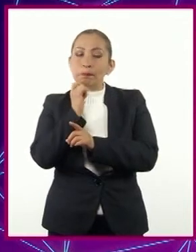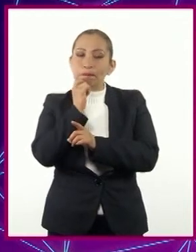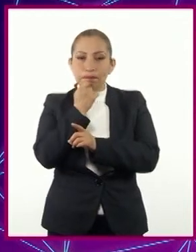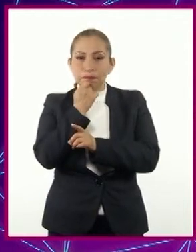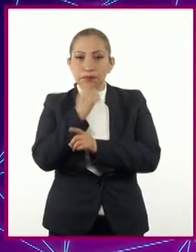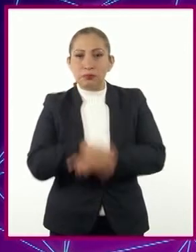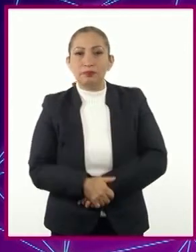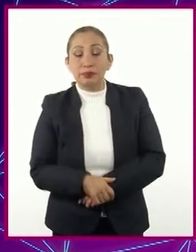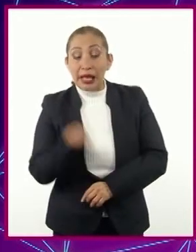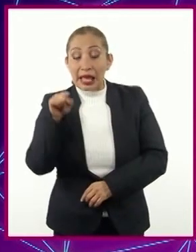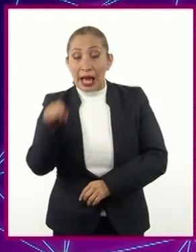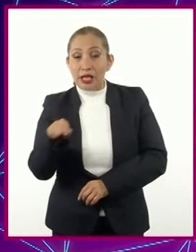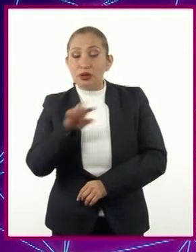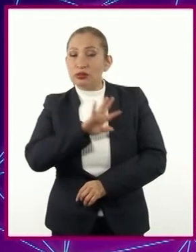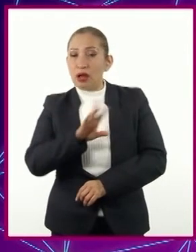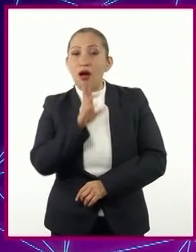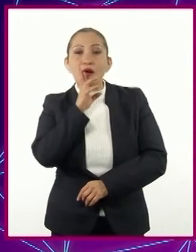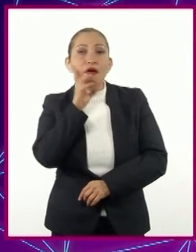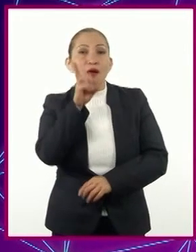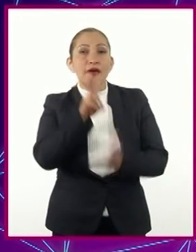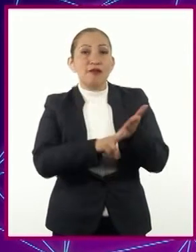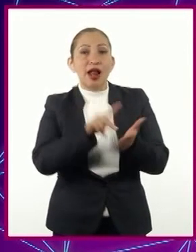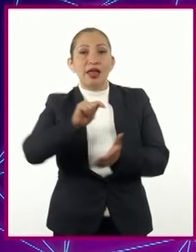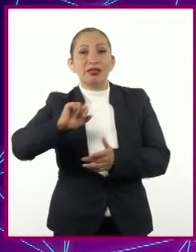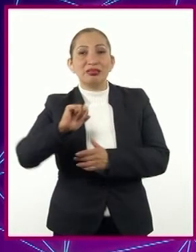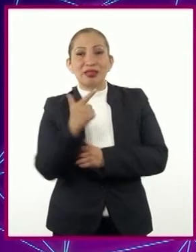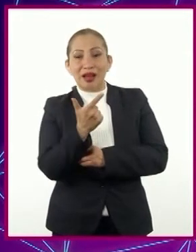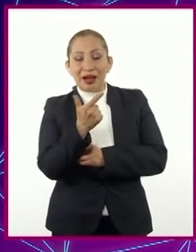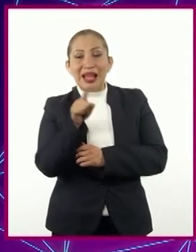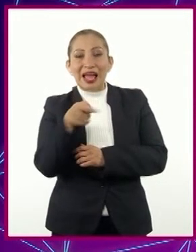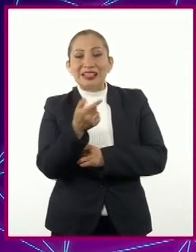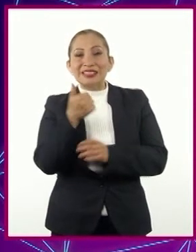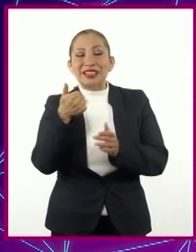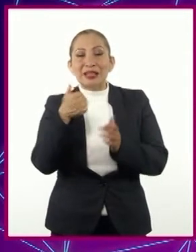segundos. Con esto obtengo que el valor de la tangente es